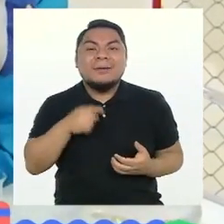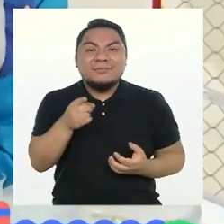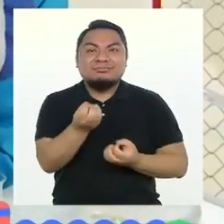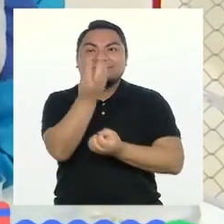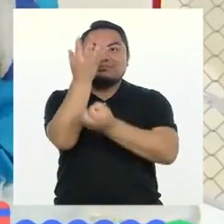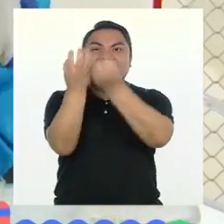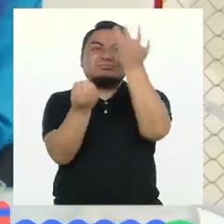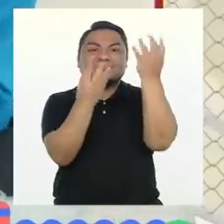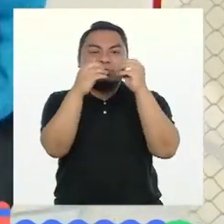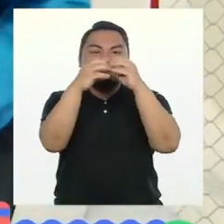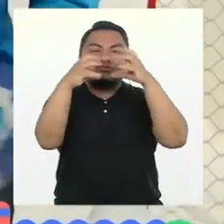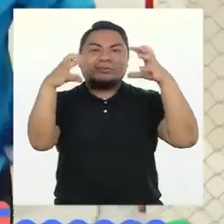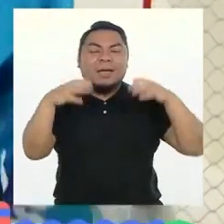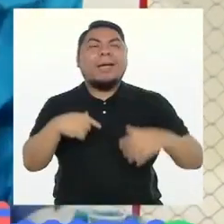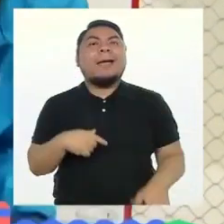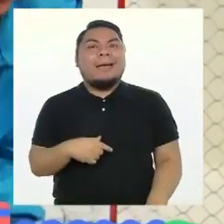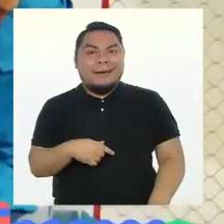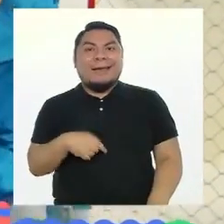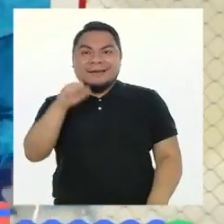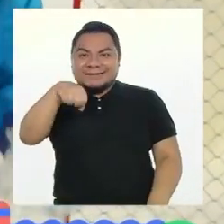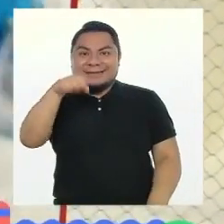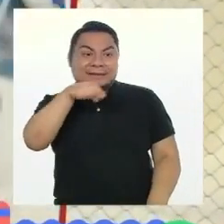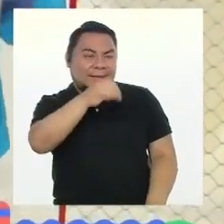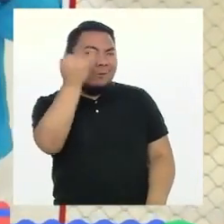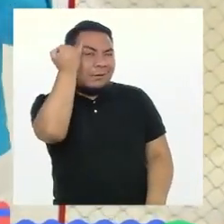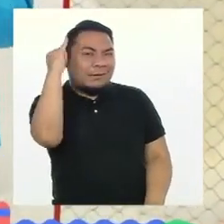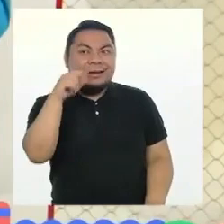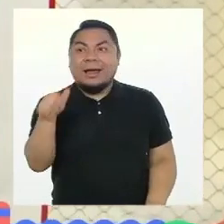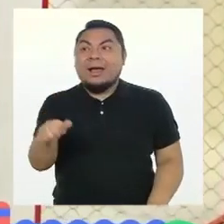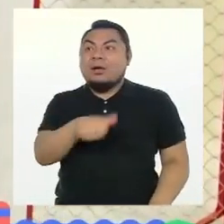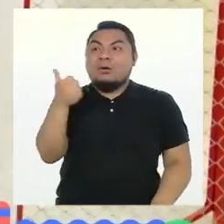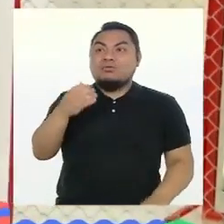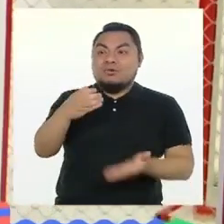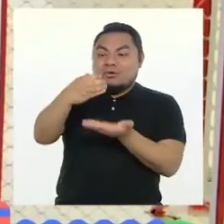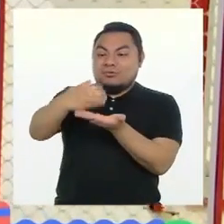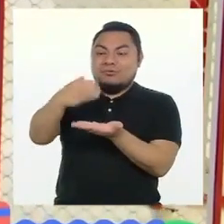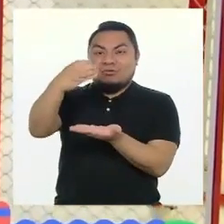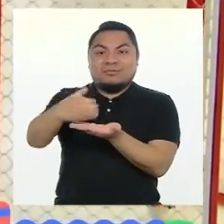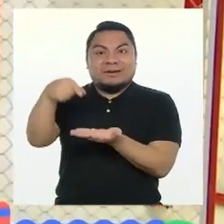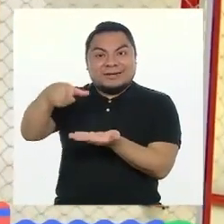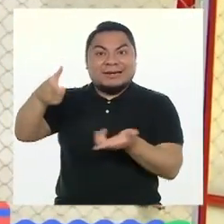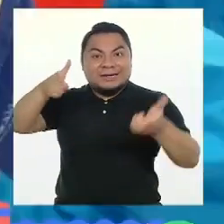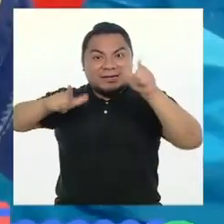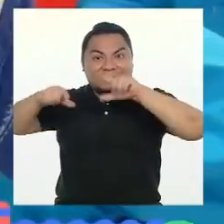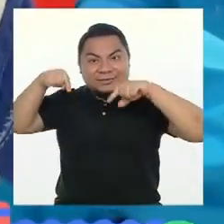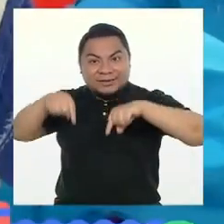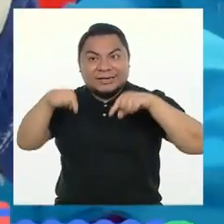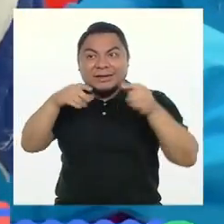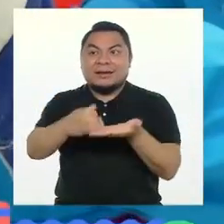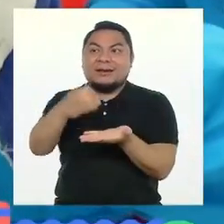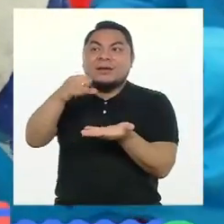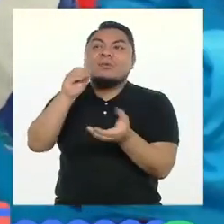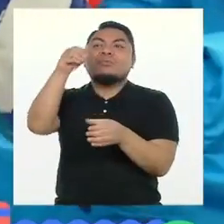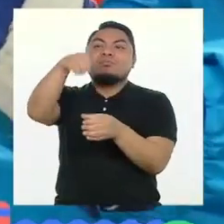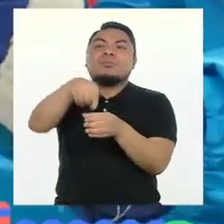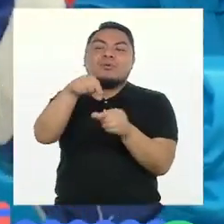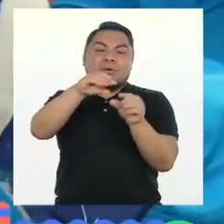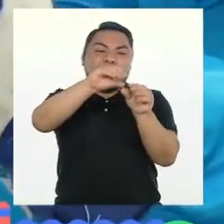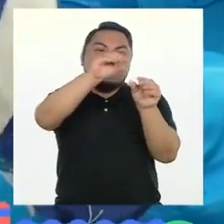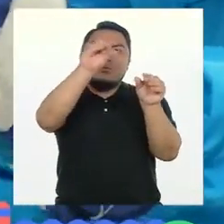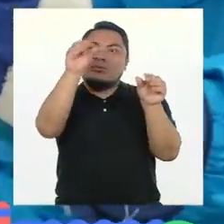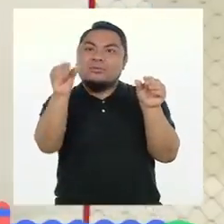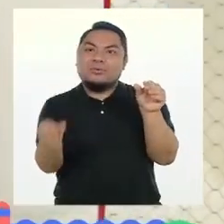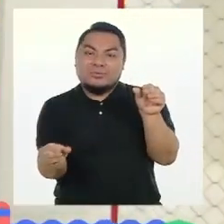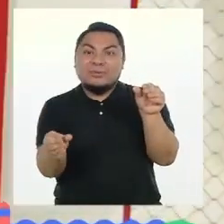me da una gran idea. Tengo aquí encima de la mesa otro vaso de laboratorio, pero a este vaso le hemos colocado una manguera